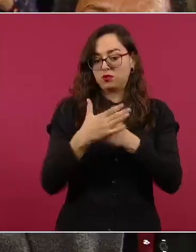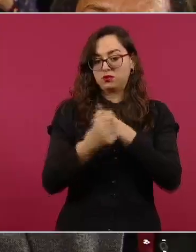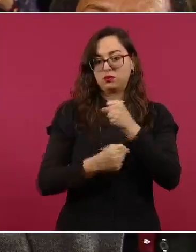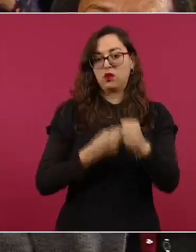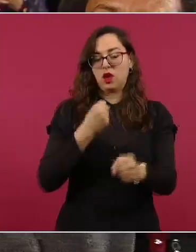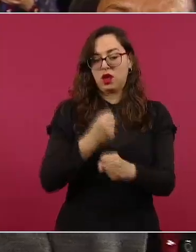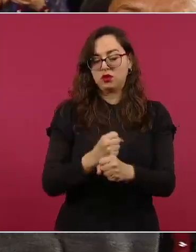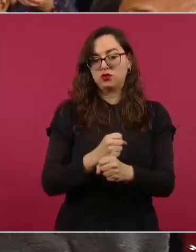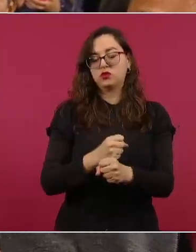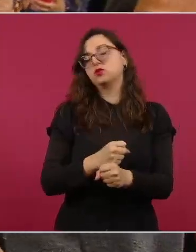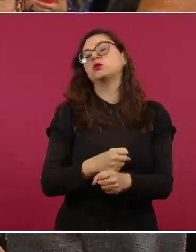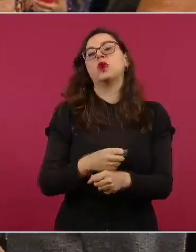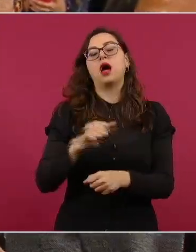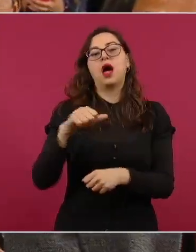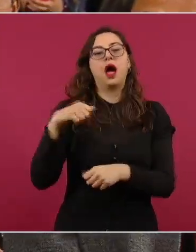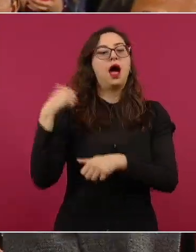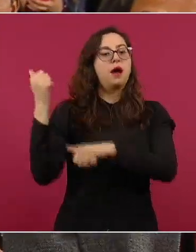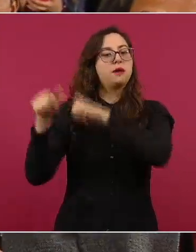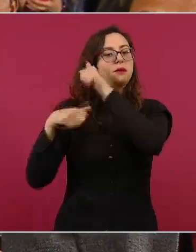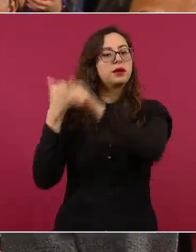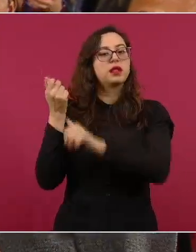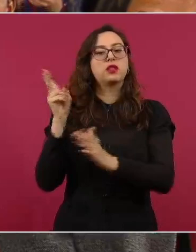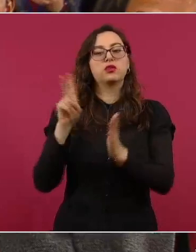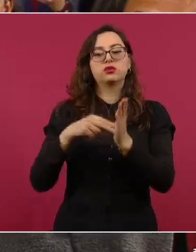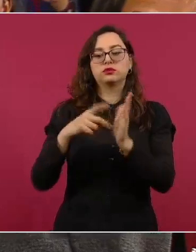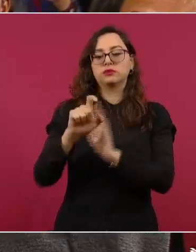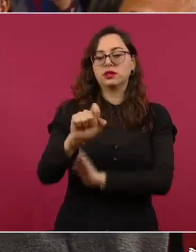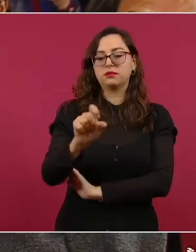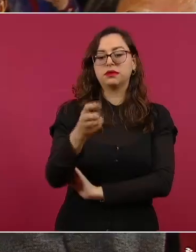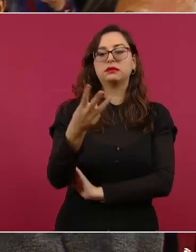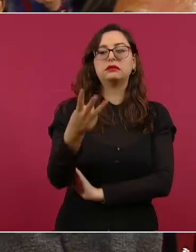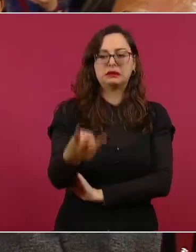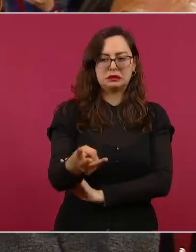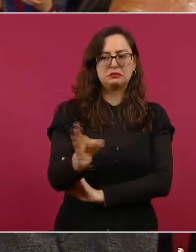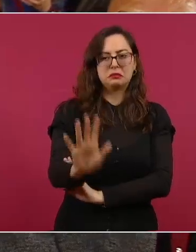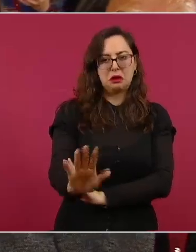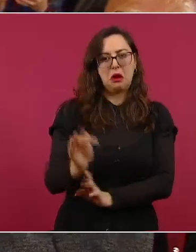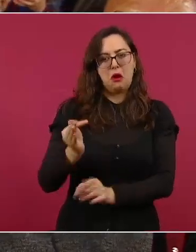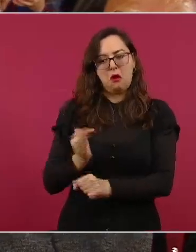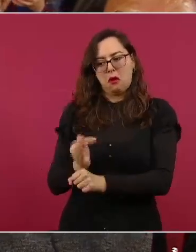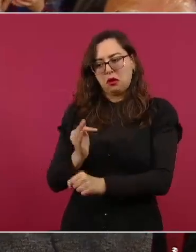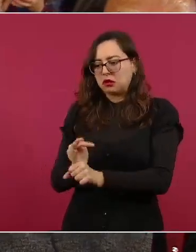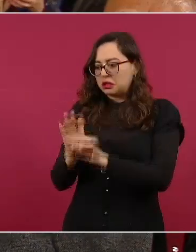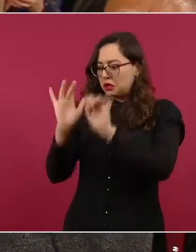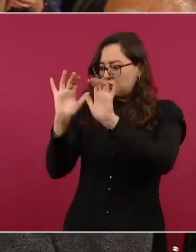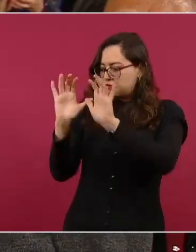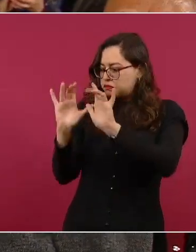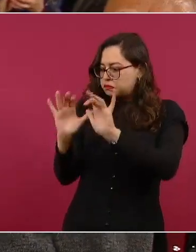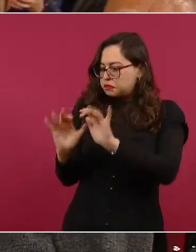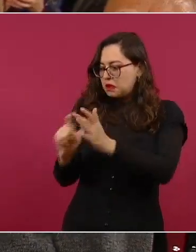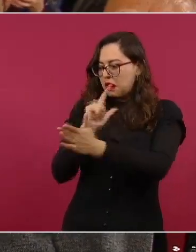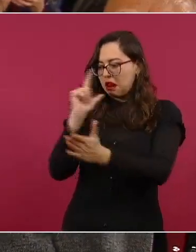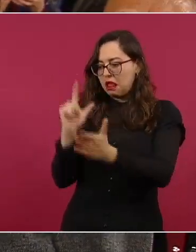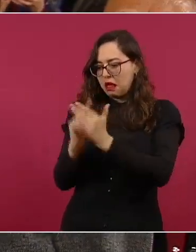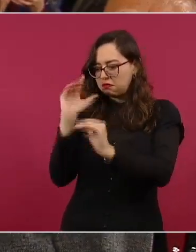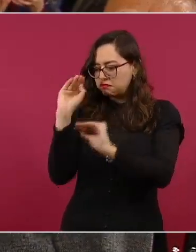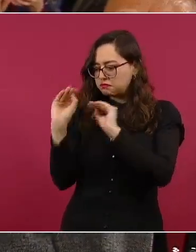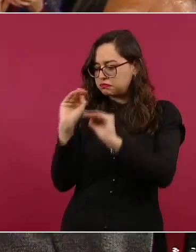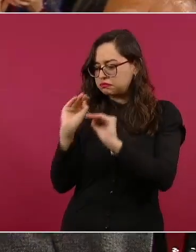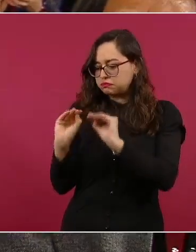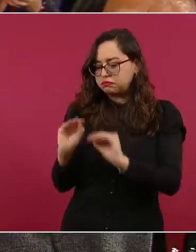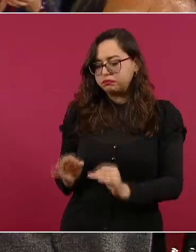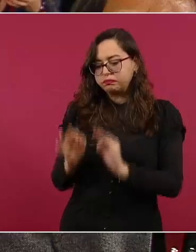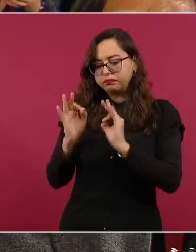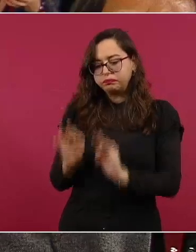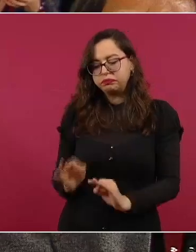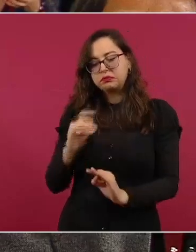del 23, se puede continuar con el proceso de redacción de la ley, atendiendo más opiniones de más periodistas y defensores, por lo que a mediados